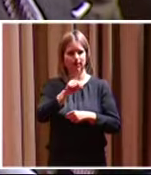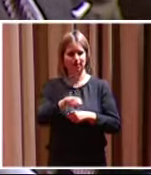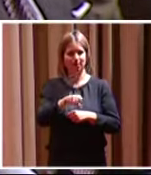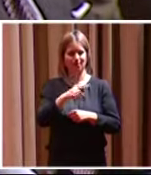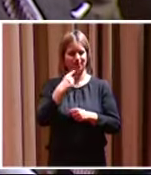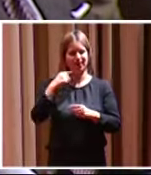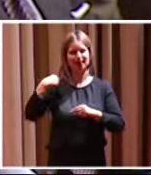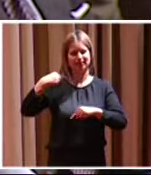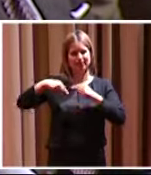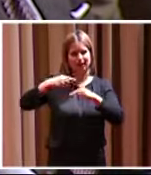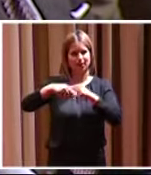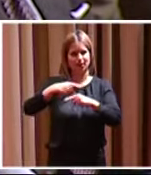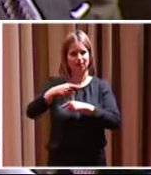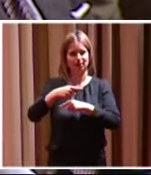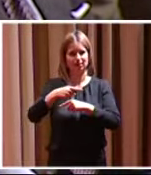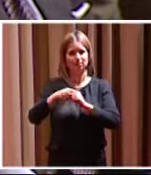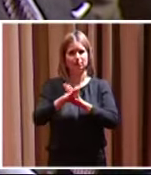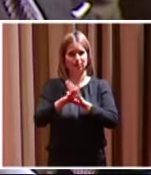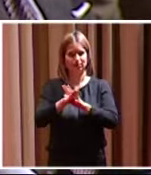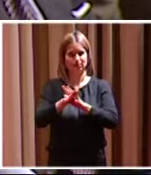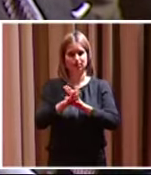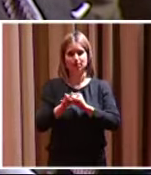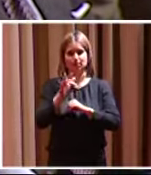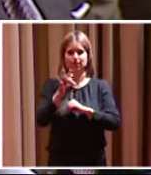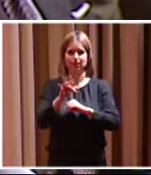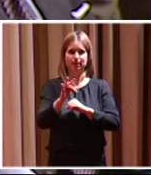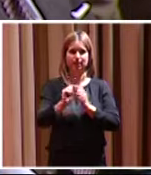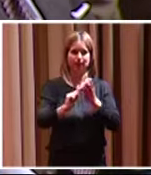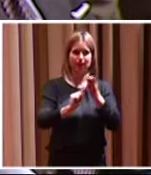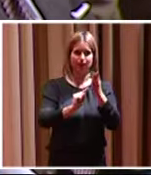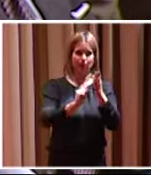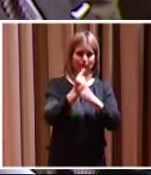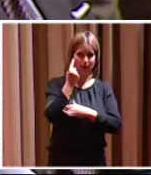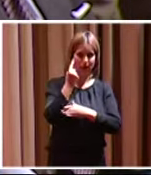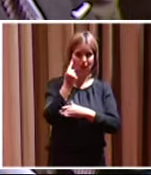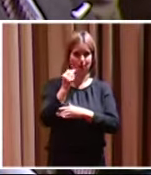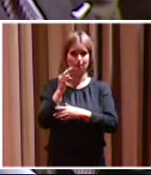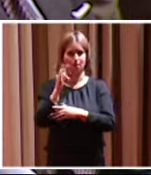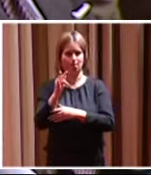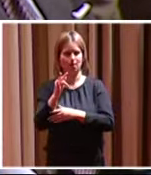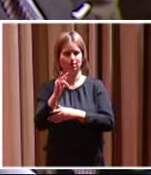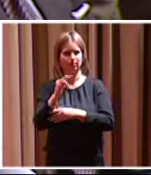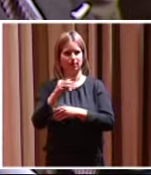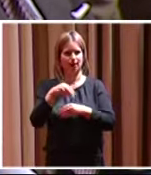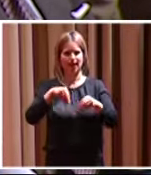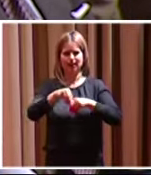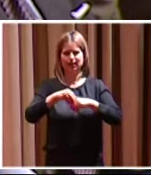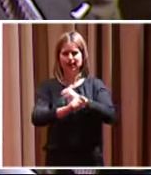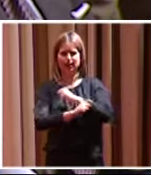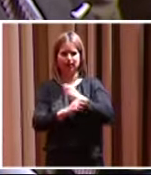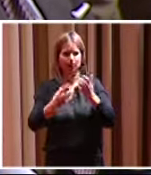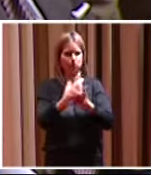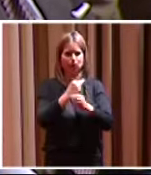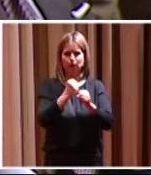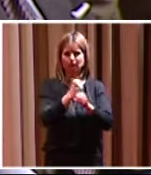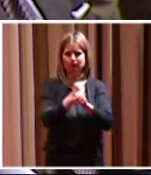nuestras tradiciones, junto a la innovación, a la estrategia en la que tenemos que trabajar todos, de ser